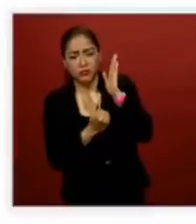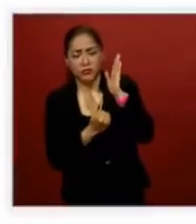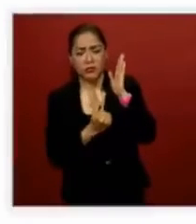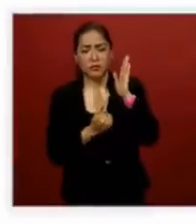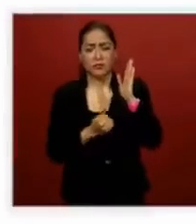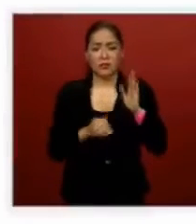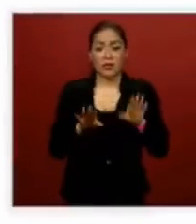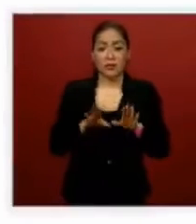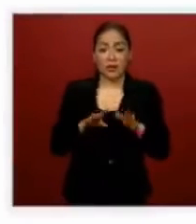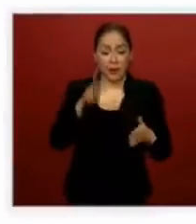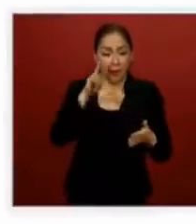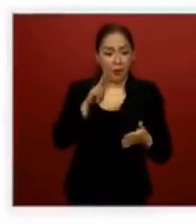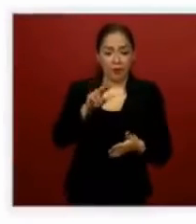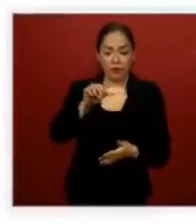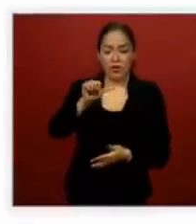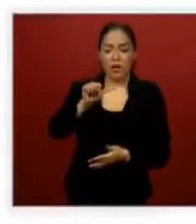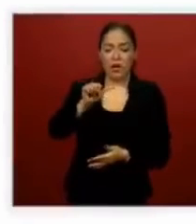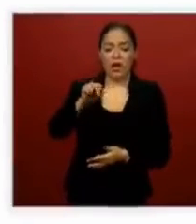ser humano,